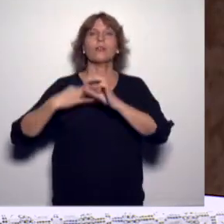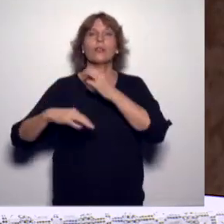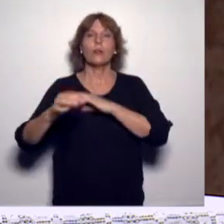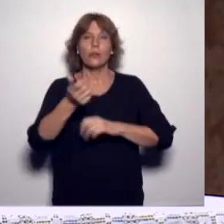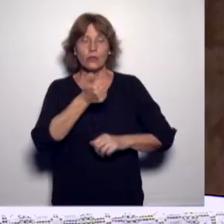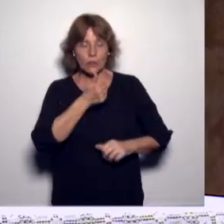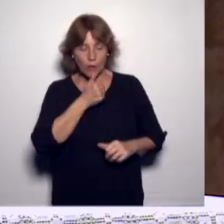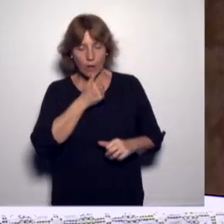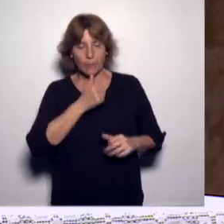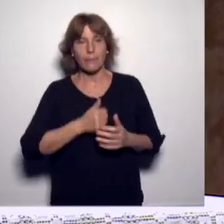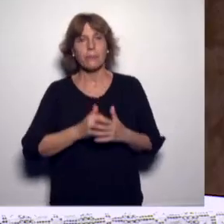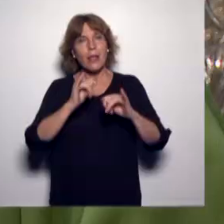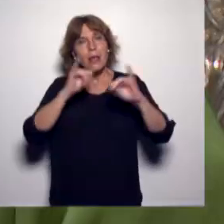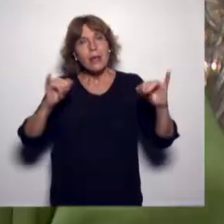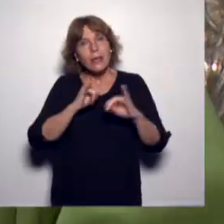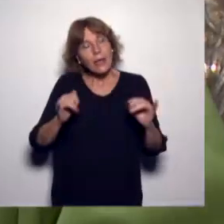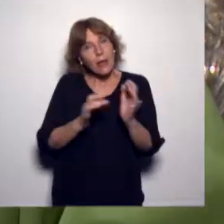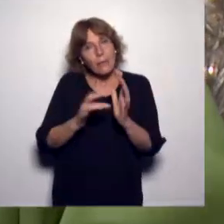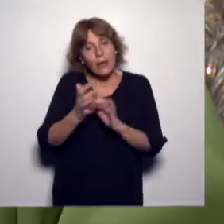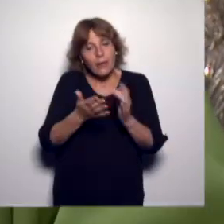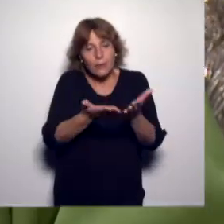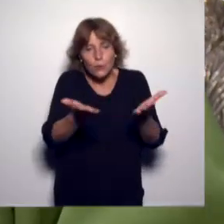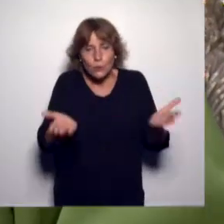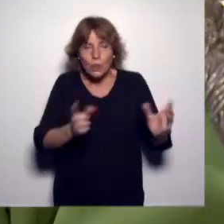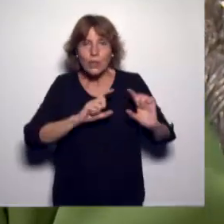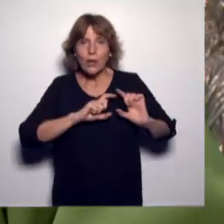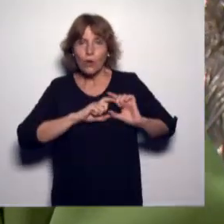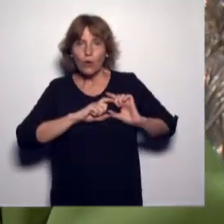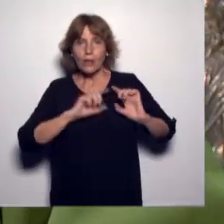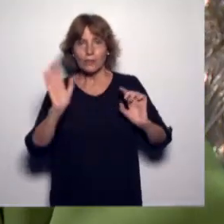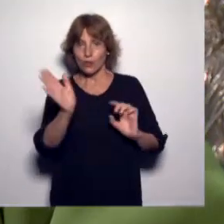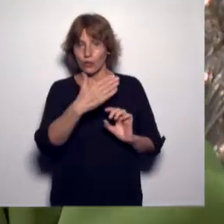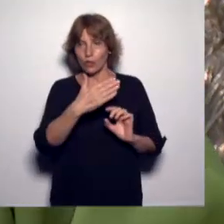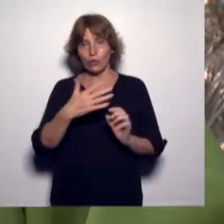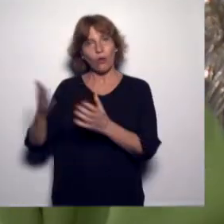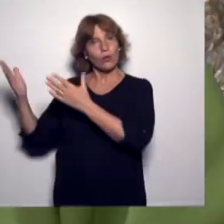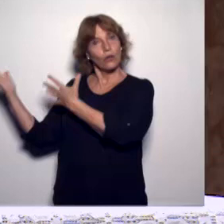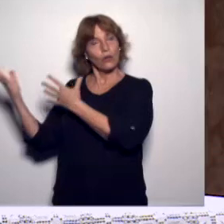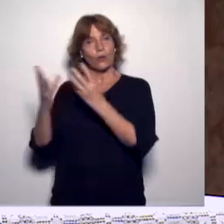siglos de los siglos, que la paz de Dios esté en el corazón de cada uno de ustedes.